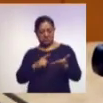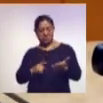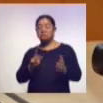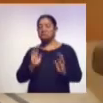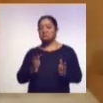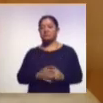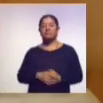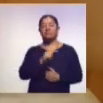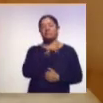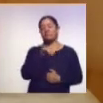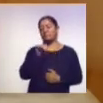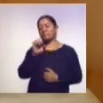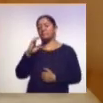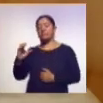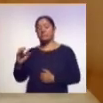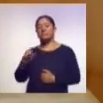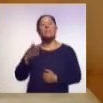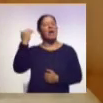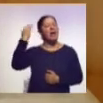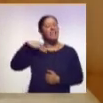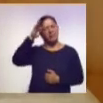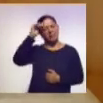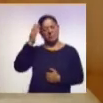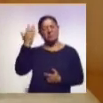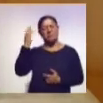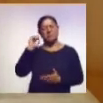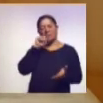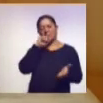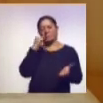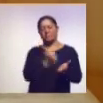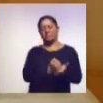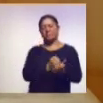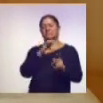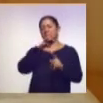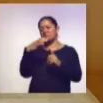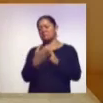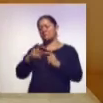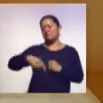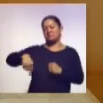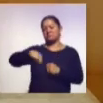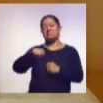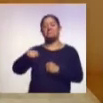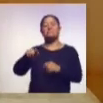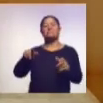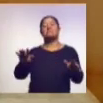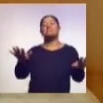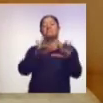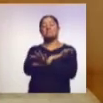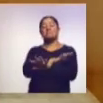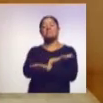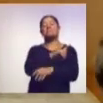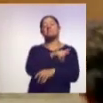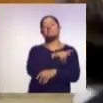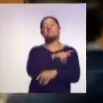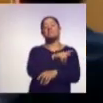en materia comercial que ya había sido ratificado en junio pasado por la Cámara Alta y que reemplaza al Tratado de Libre Comercio de América